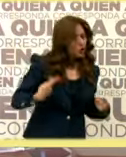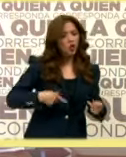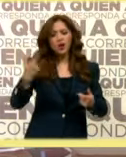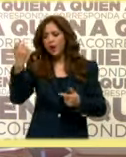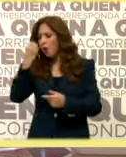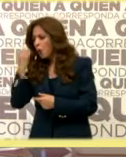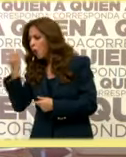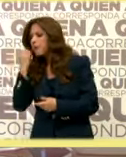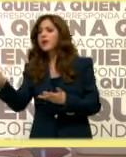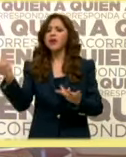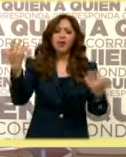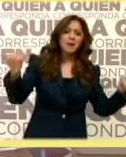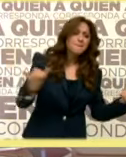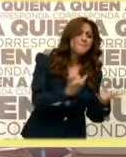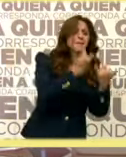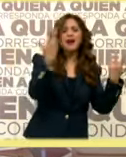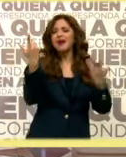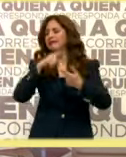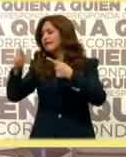comidas, fiestas,